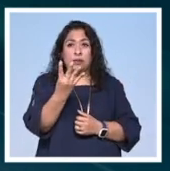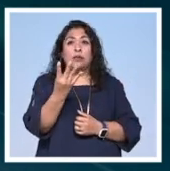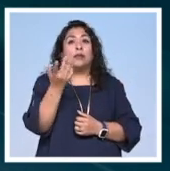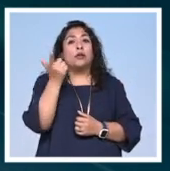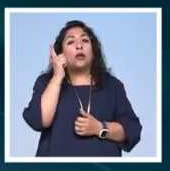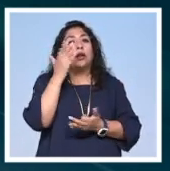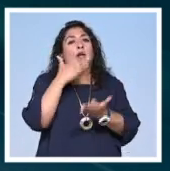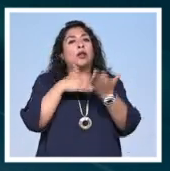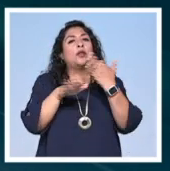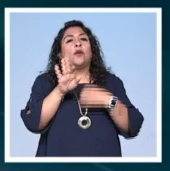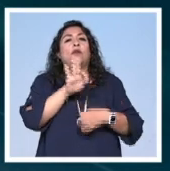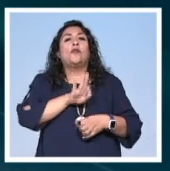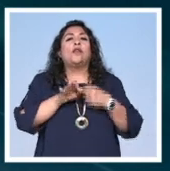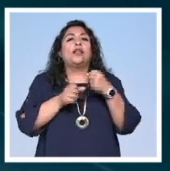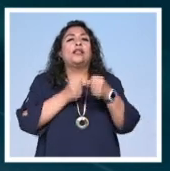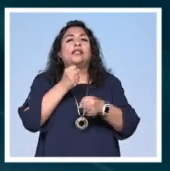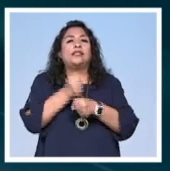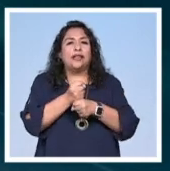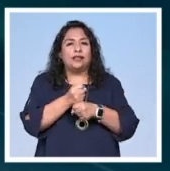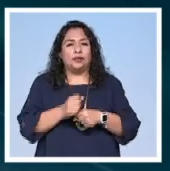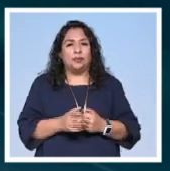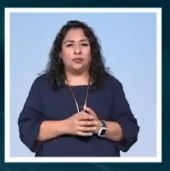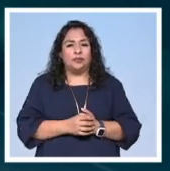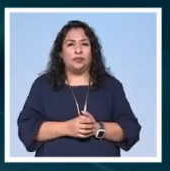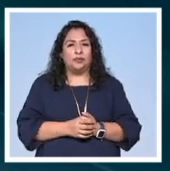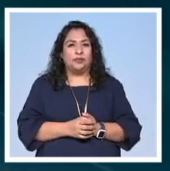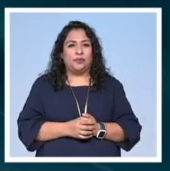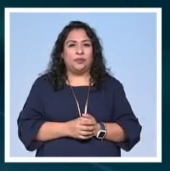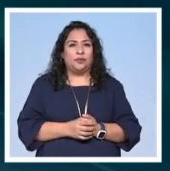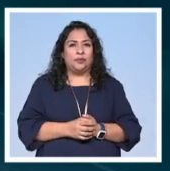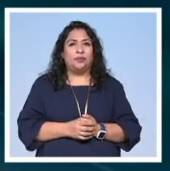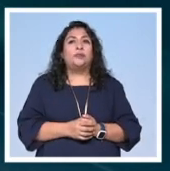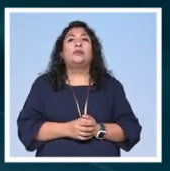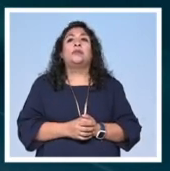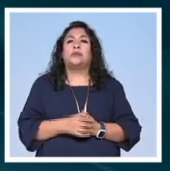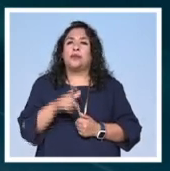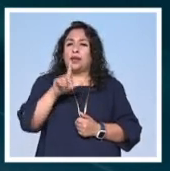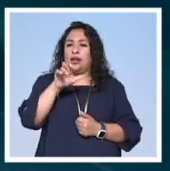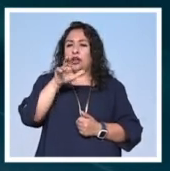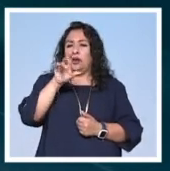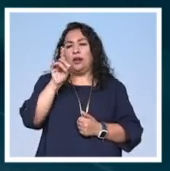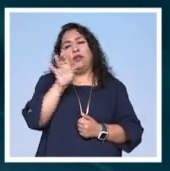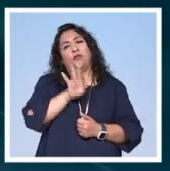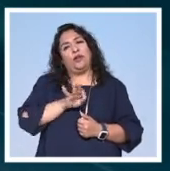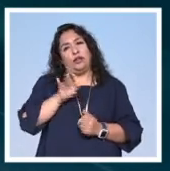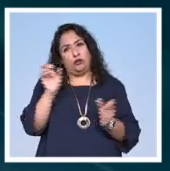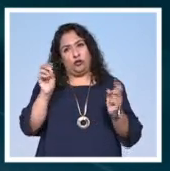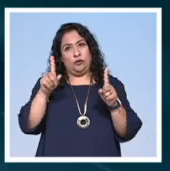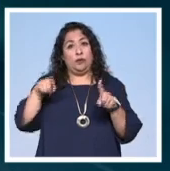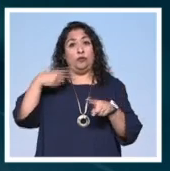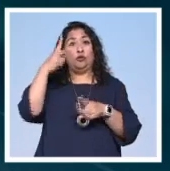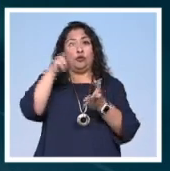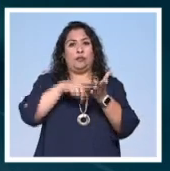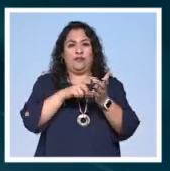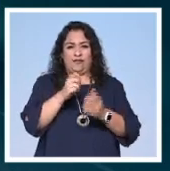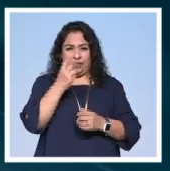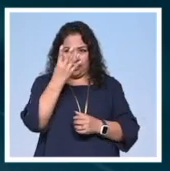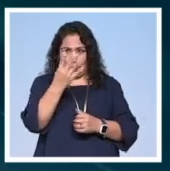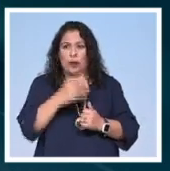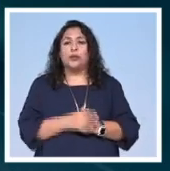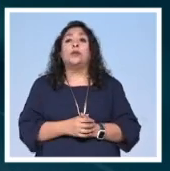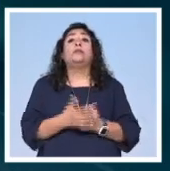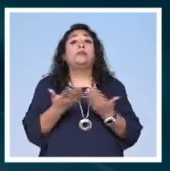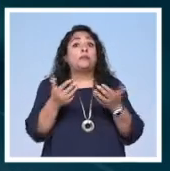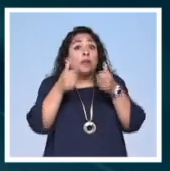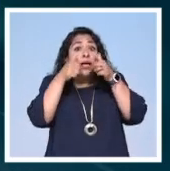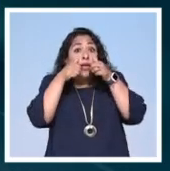deseo a todos un feliz año Leonardo felicidades a ti nos vemos en el 2024 y bien